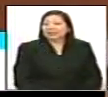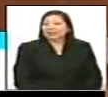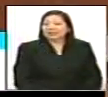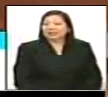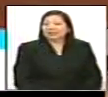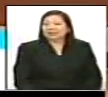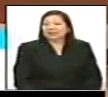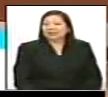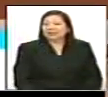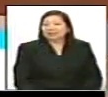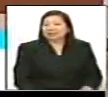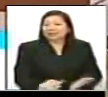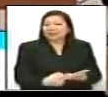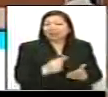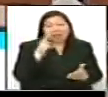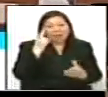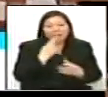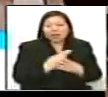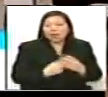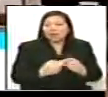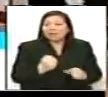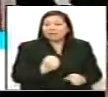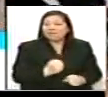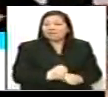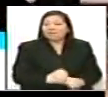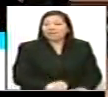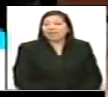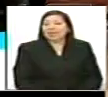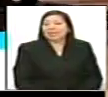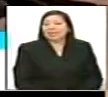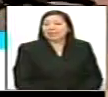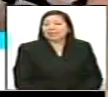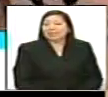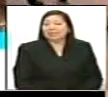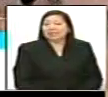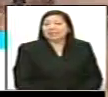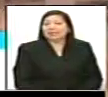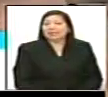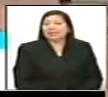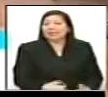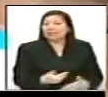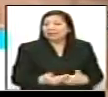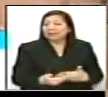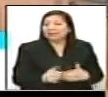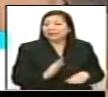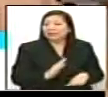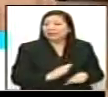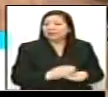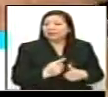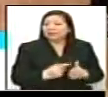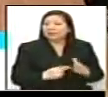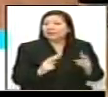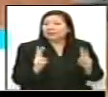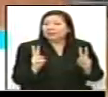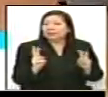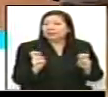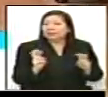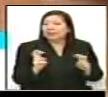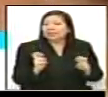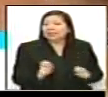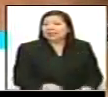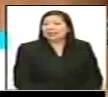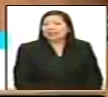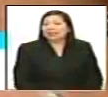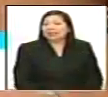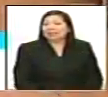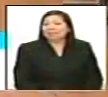hay coincidencias en el tema de la confianza. Me parece que dejo planteada, adelanto una inquietud a la mesa sobre el tema de... No